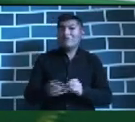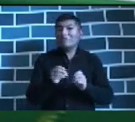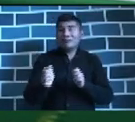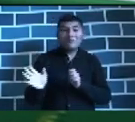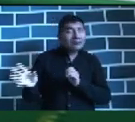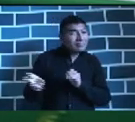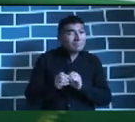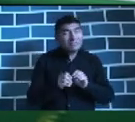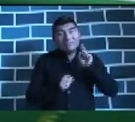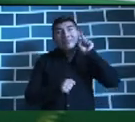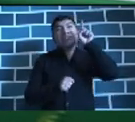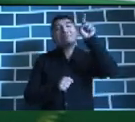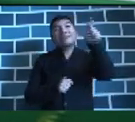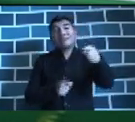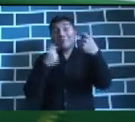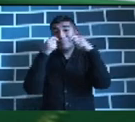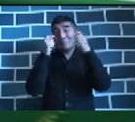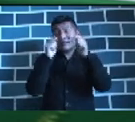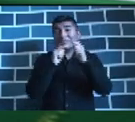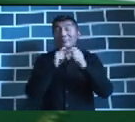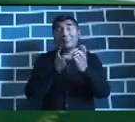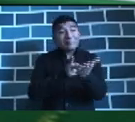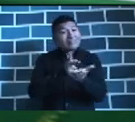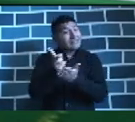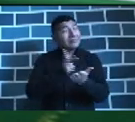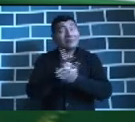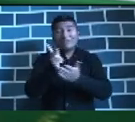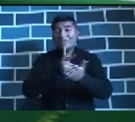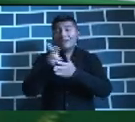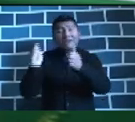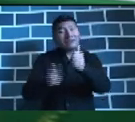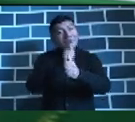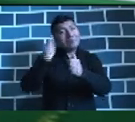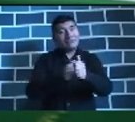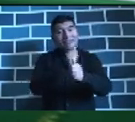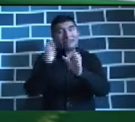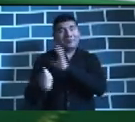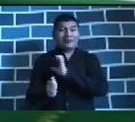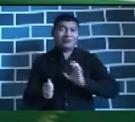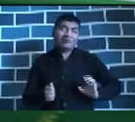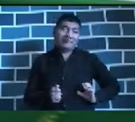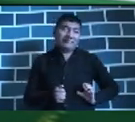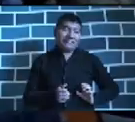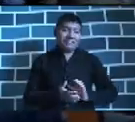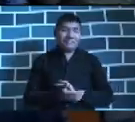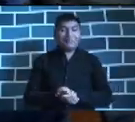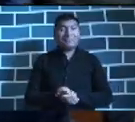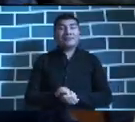allá atrevámonos a ser de verdad seguidores de cristo